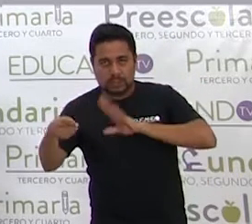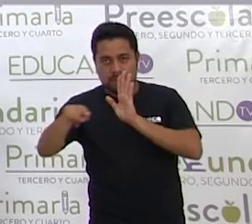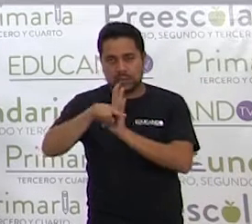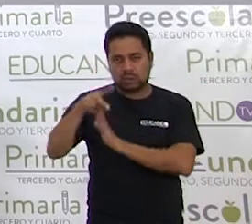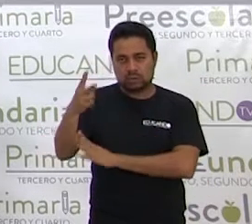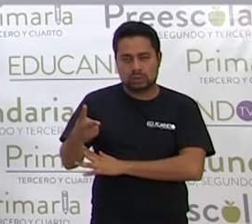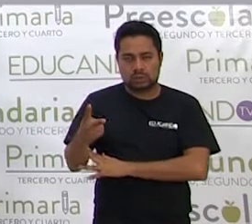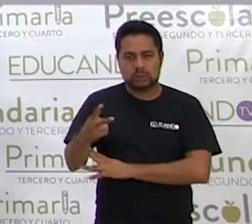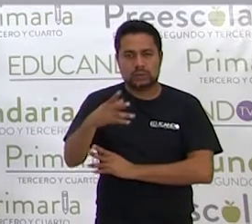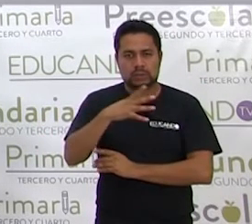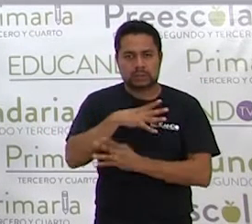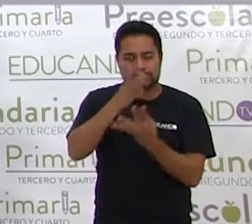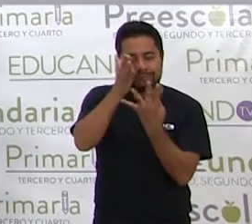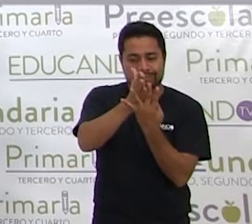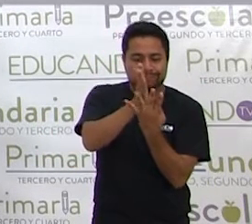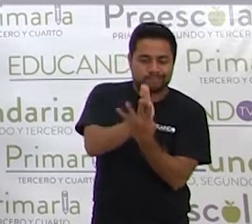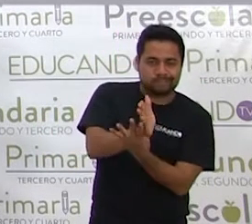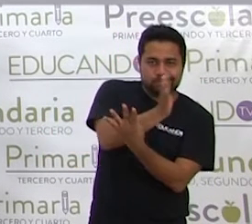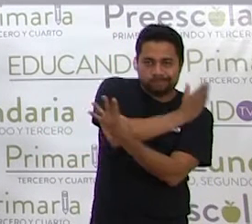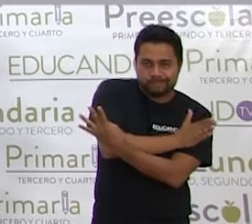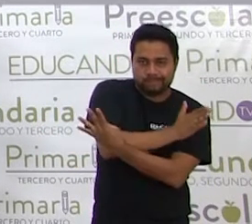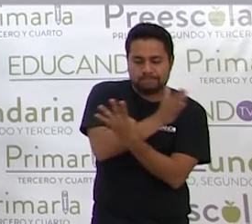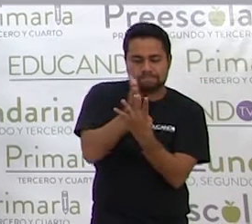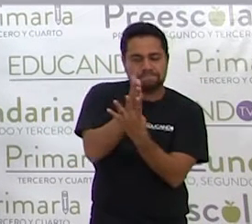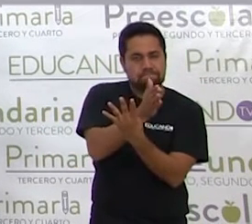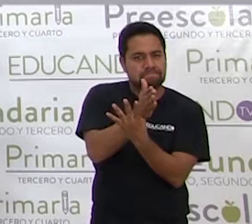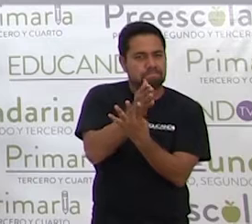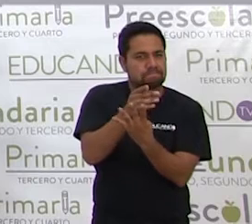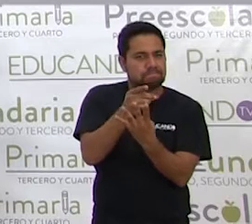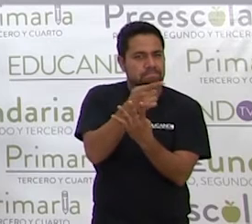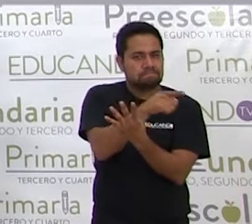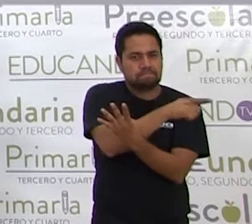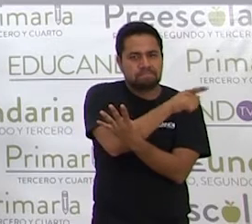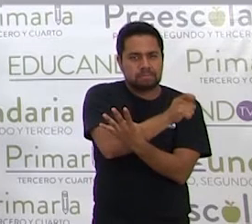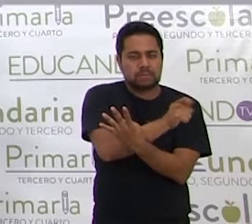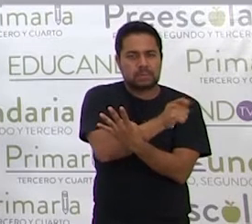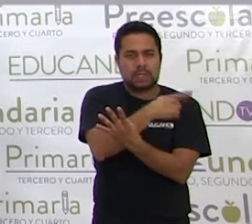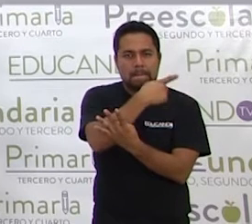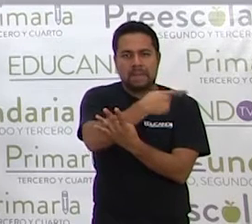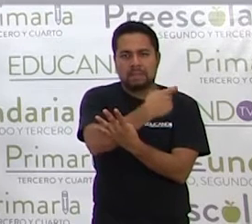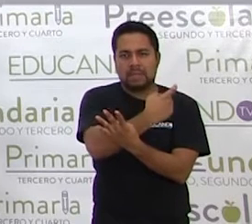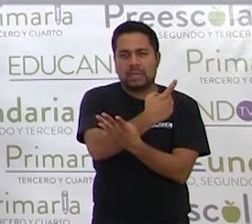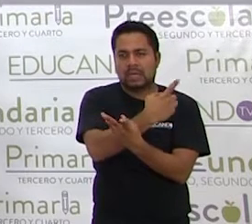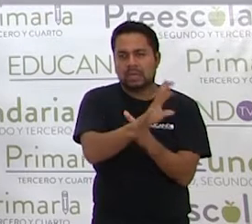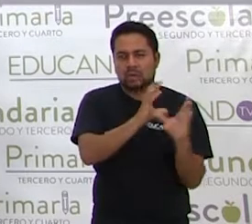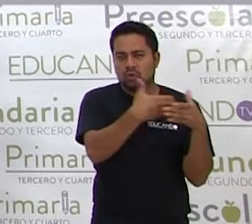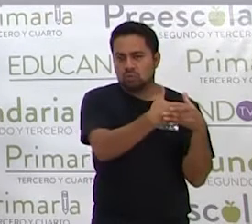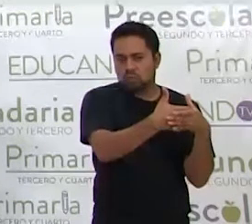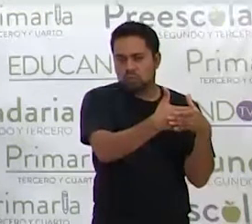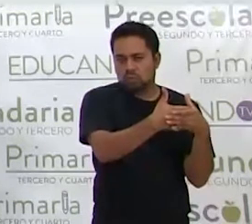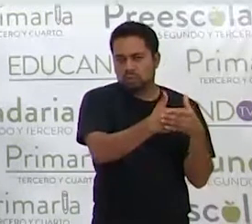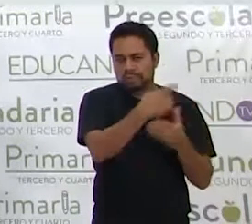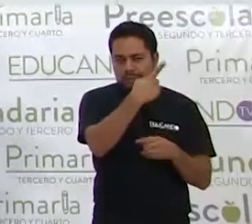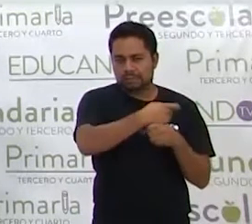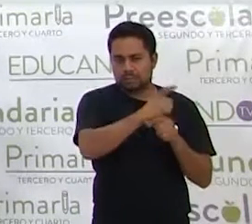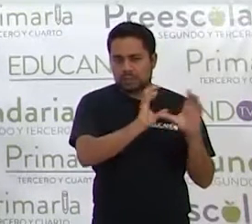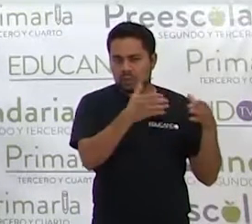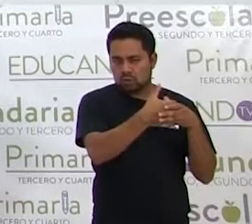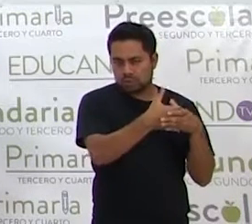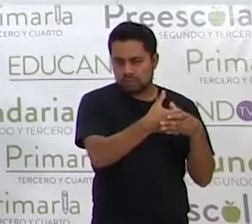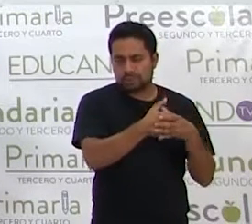que están antes del signo igual si son el primer miembro estos son el primer